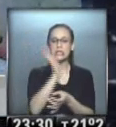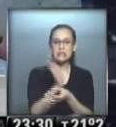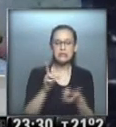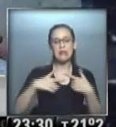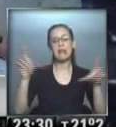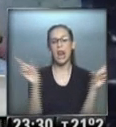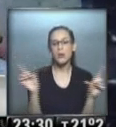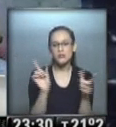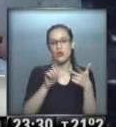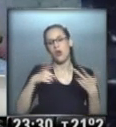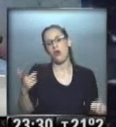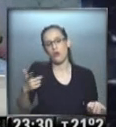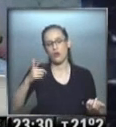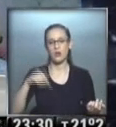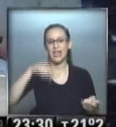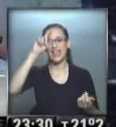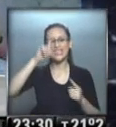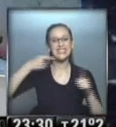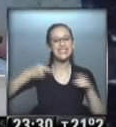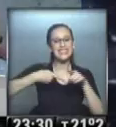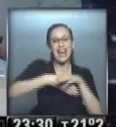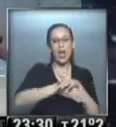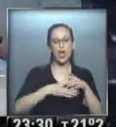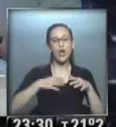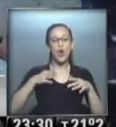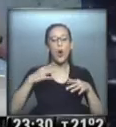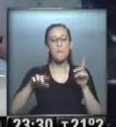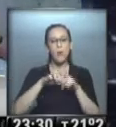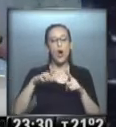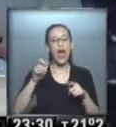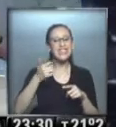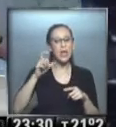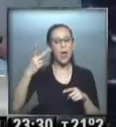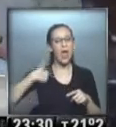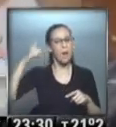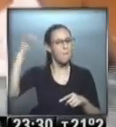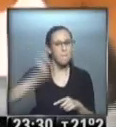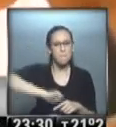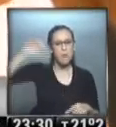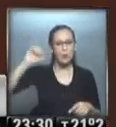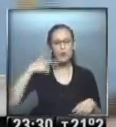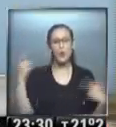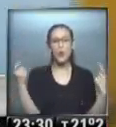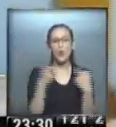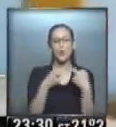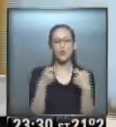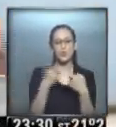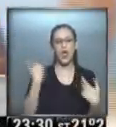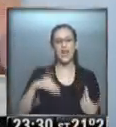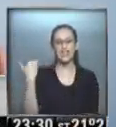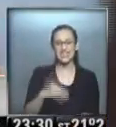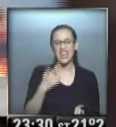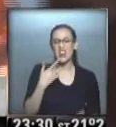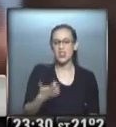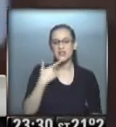televisión. Estaba internado en una clínica por un accidente cerebrovascular. La Asociación Argentina de Actores informó que